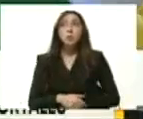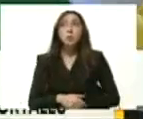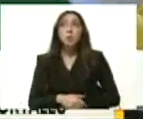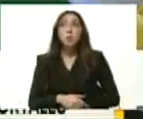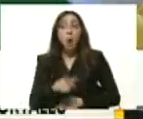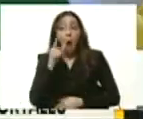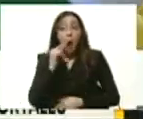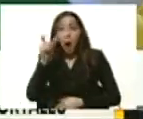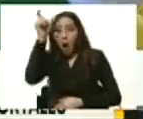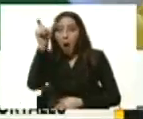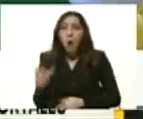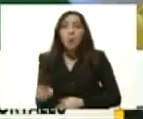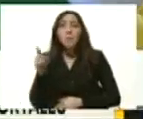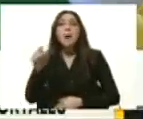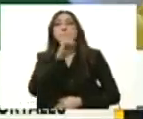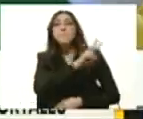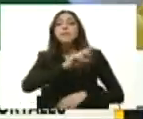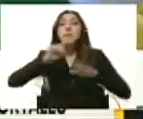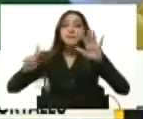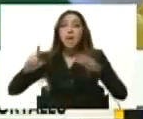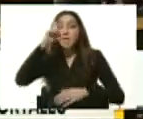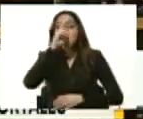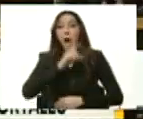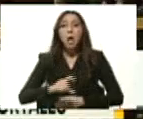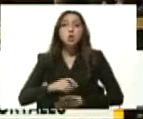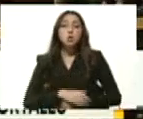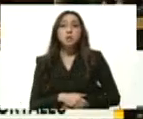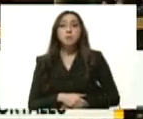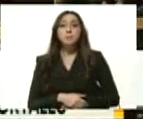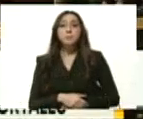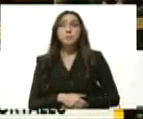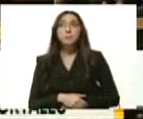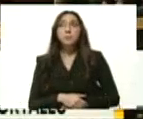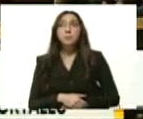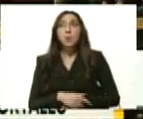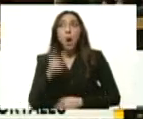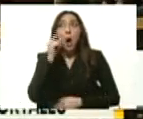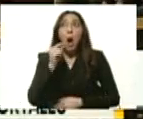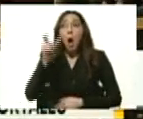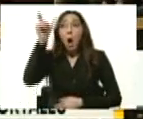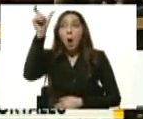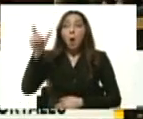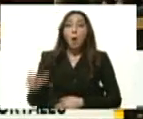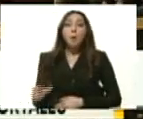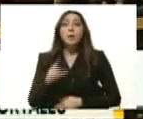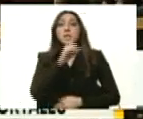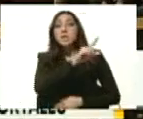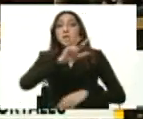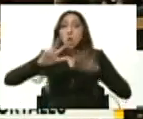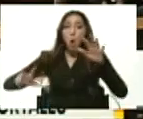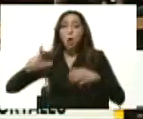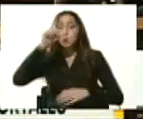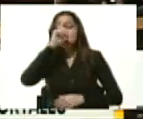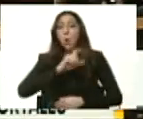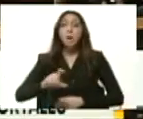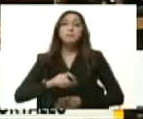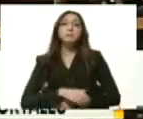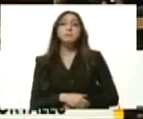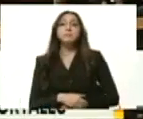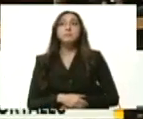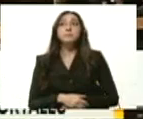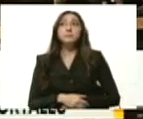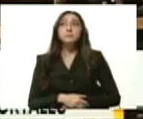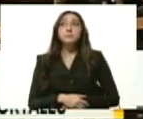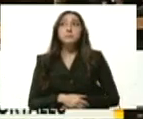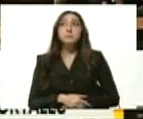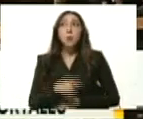Omar Calle Siles, 26 años. César Sipe Mérida, 18 años.